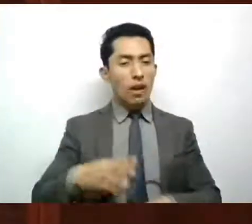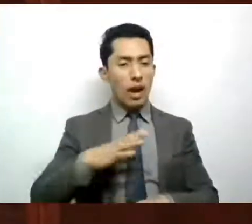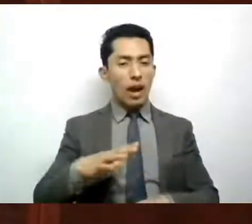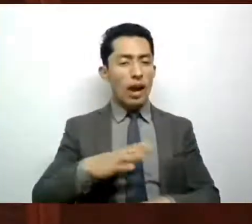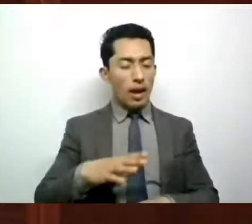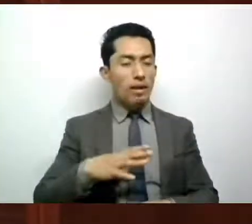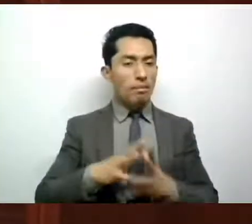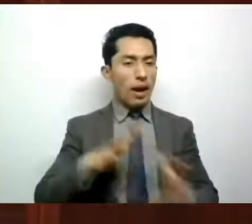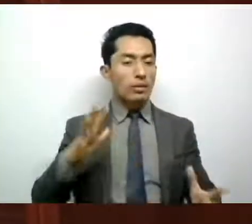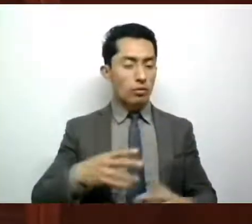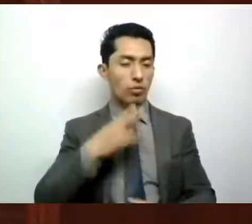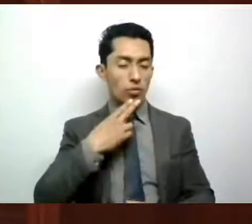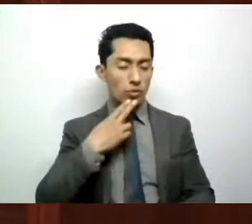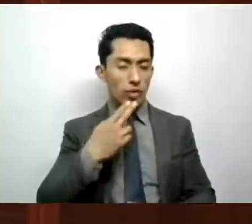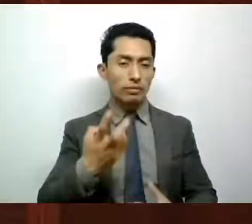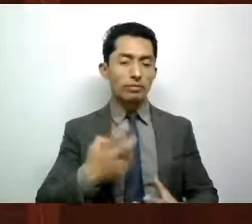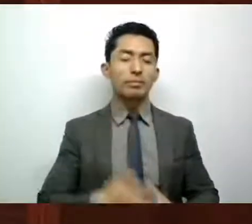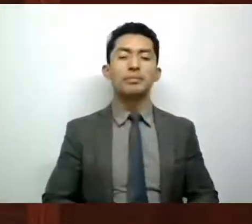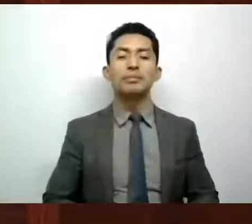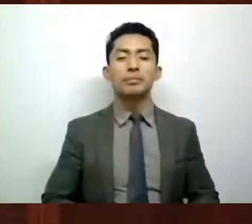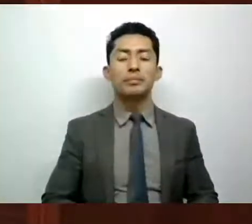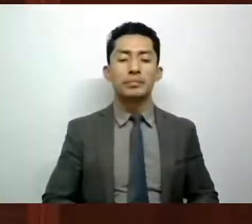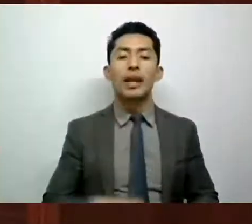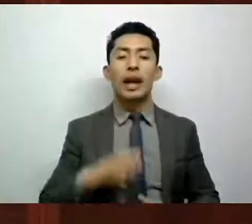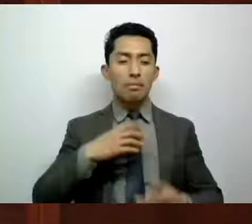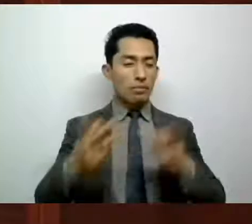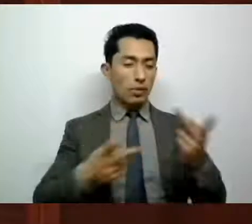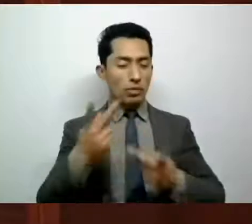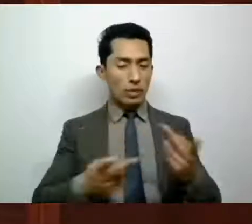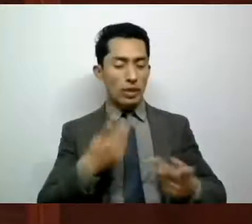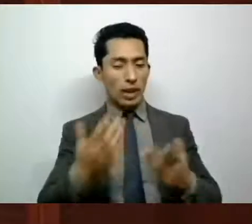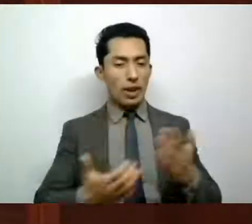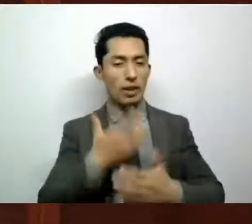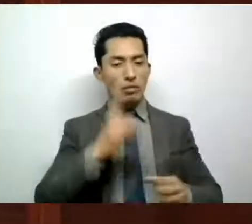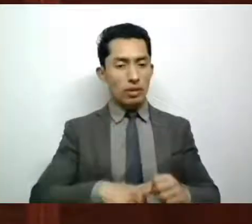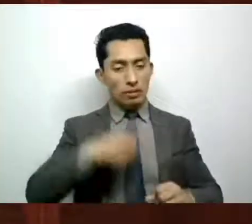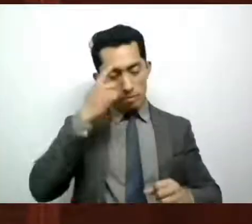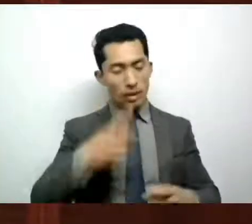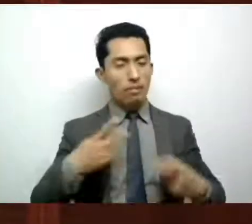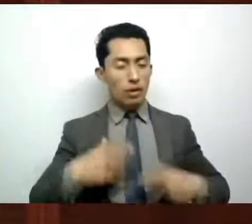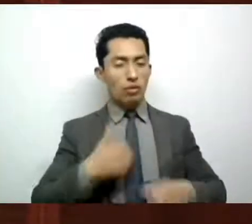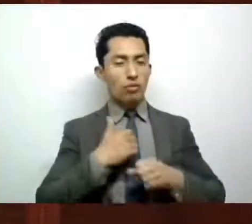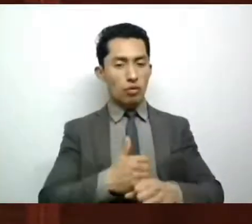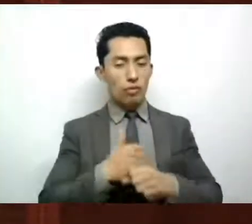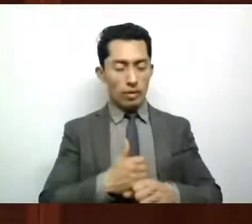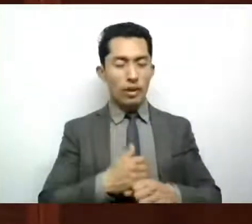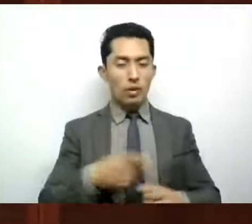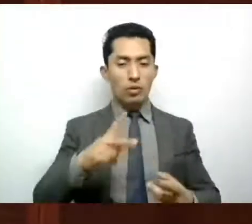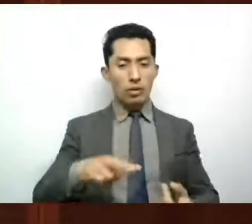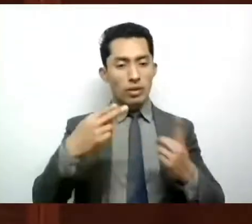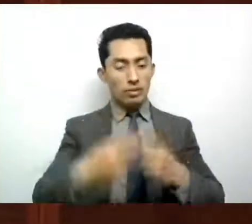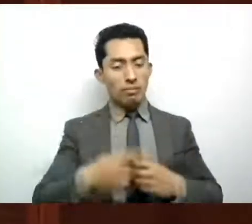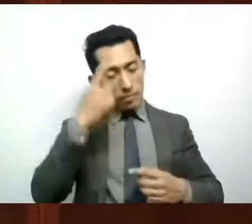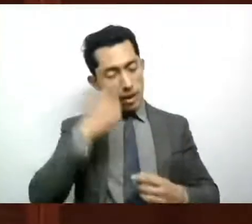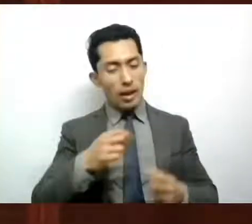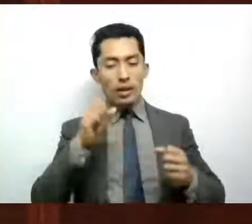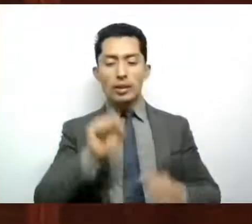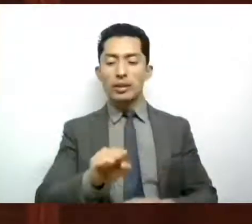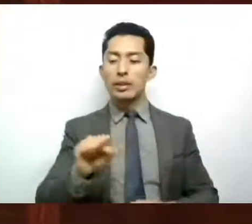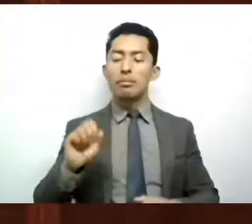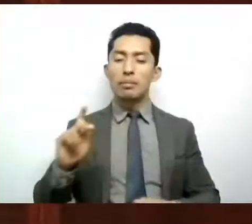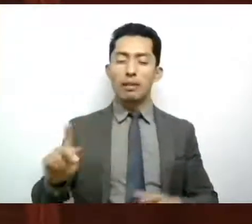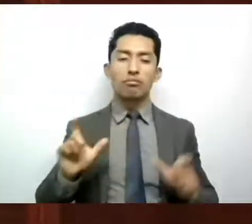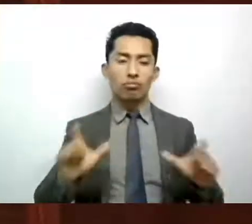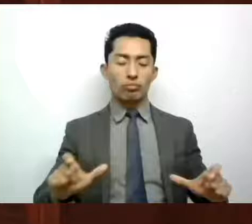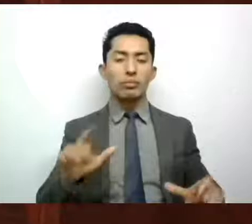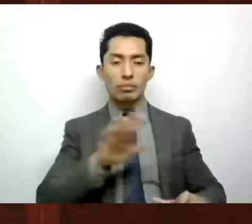México principalmente. De acuerdo con la encuesta nacional de victimización y percepción sobre seguridad